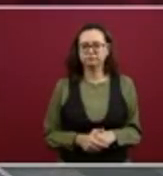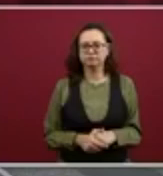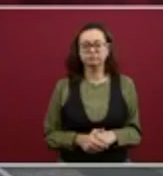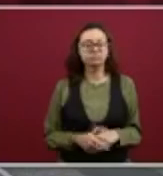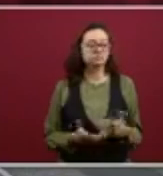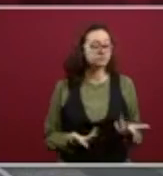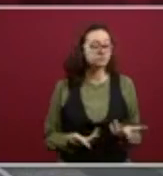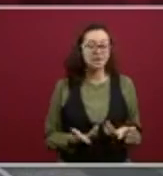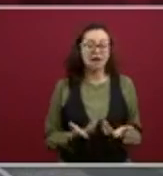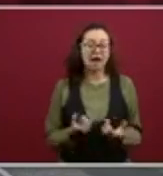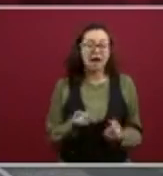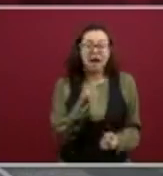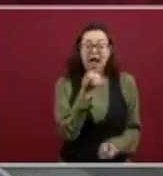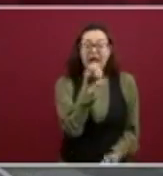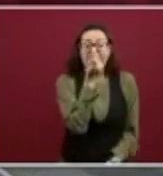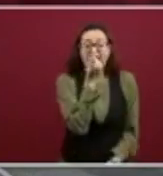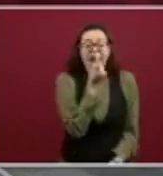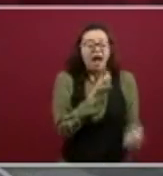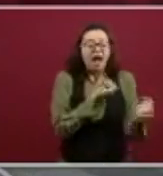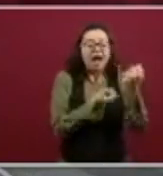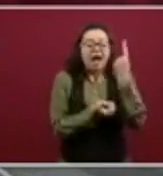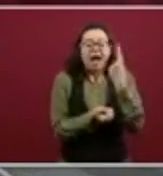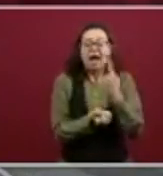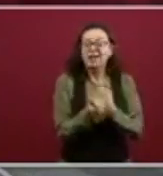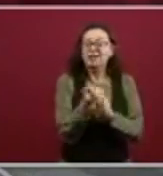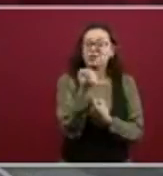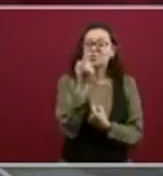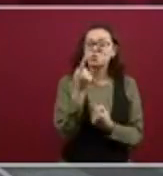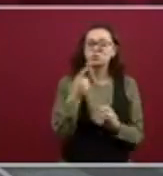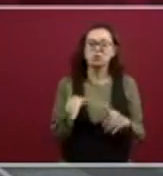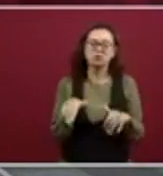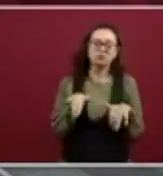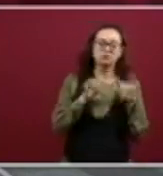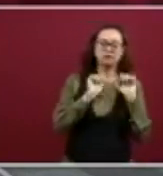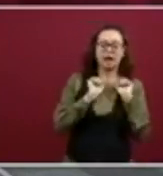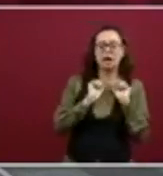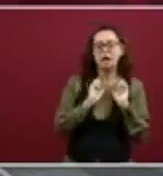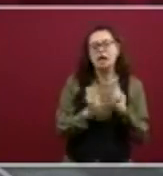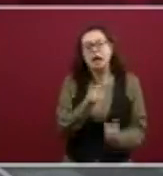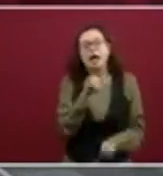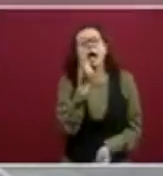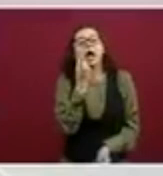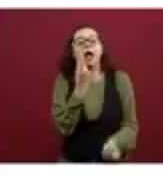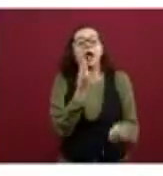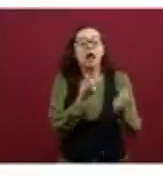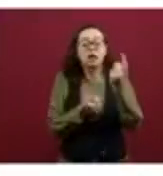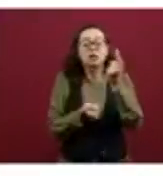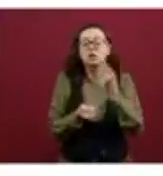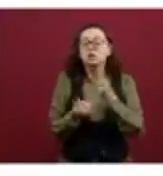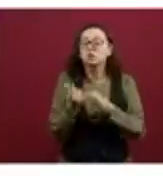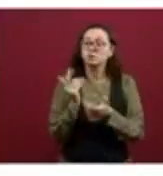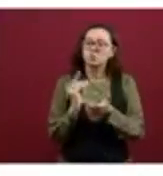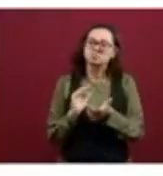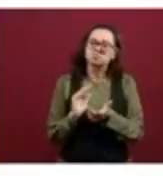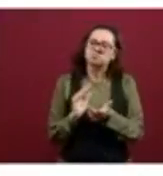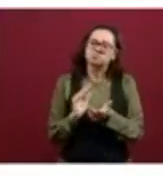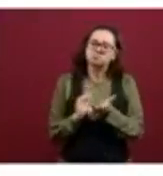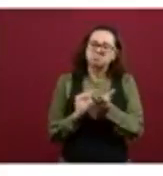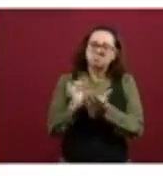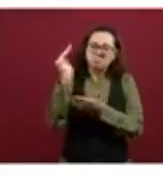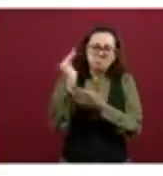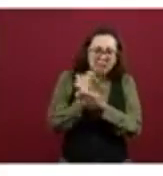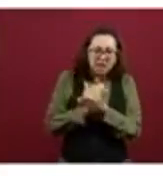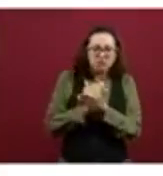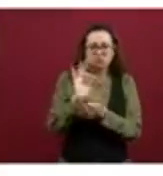baja y más raro el que no aparece en 2013. En general aparecen nuevos y se incrementan los que estaban, es